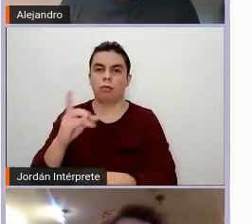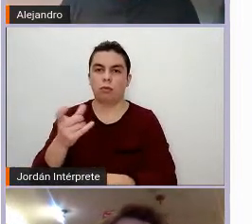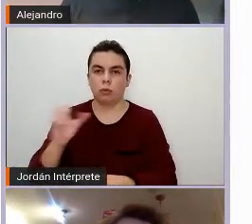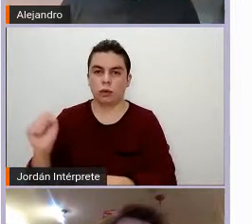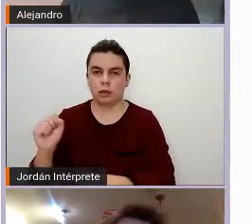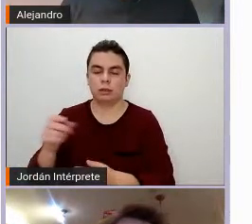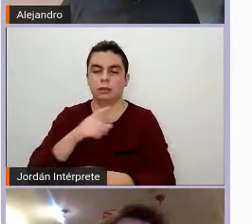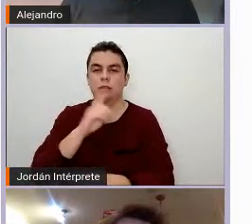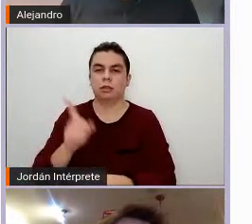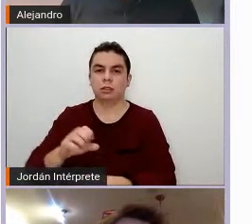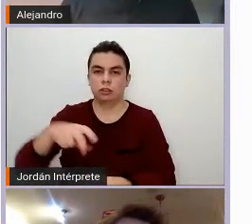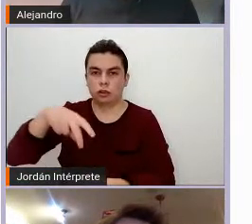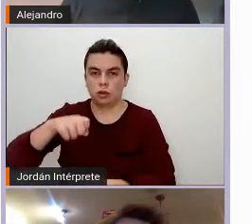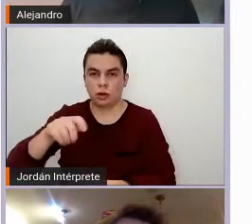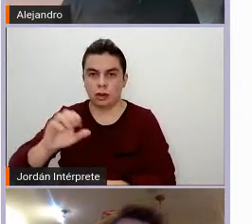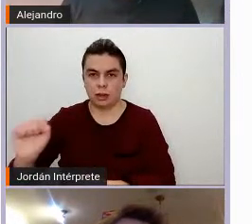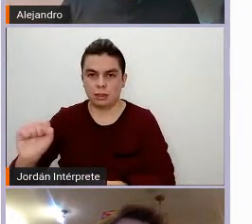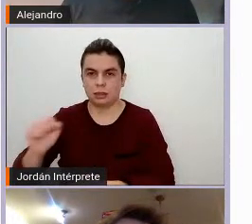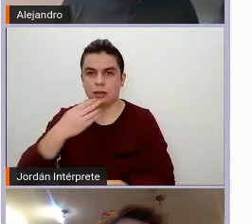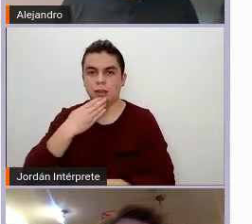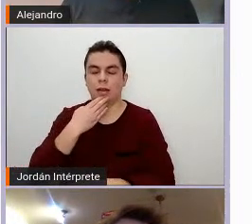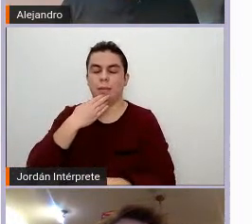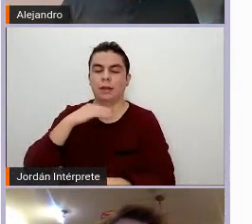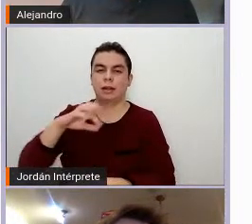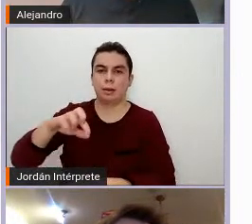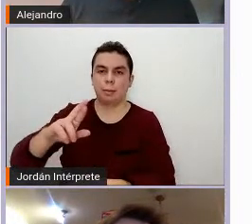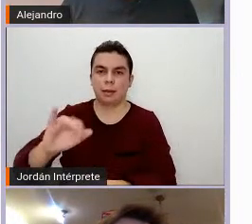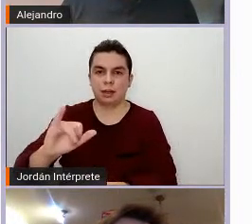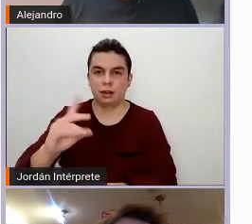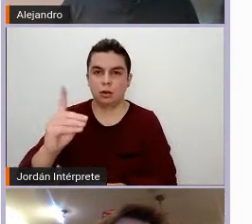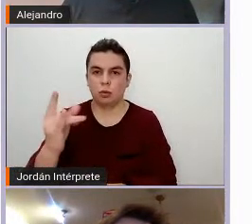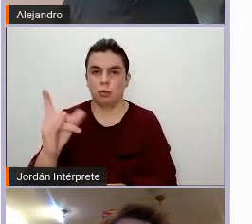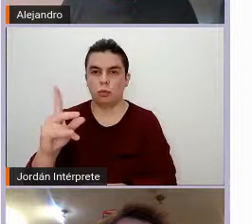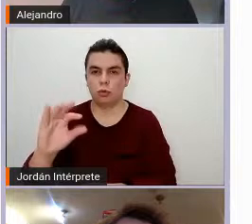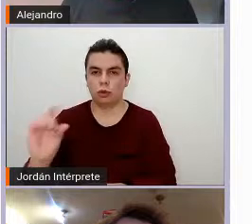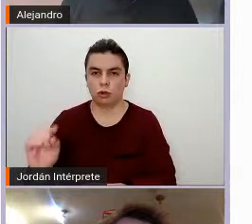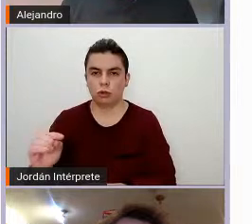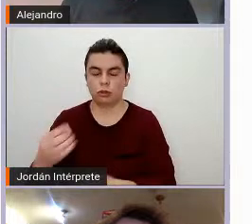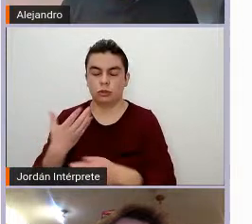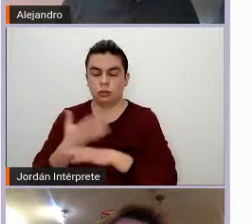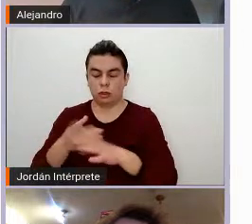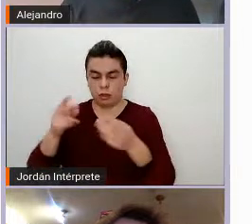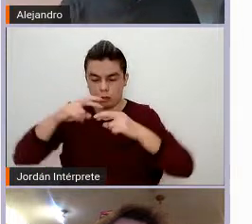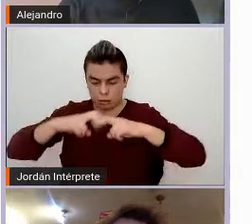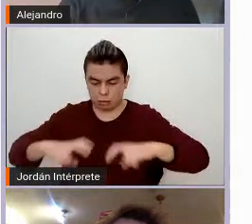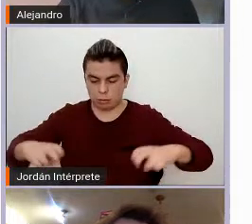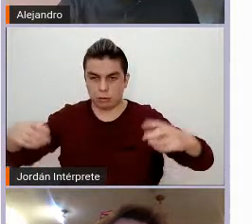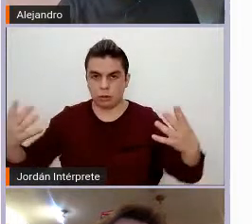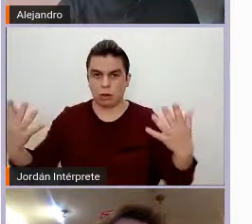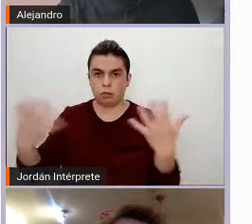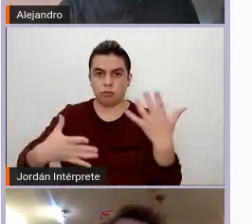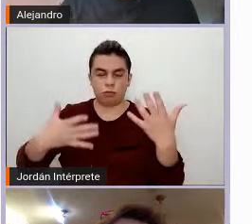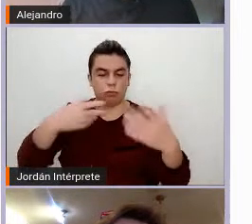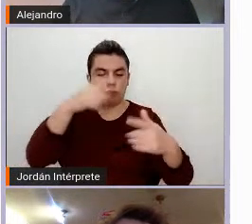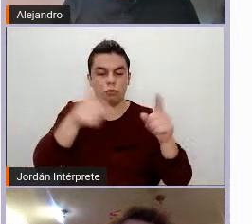hecho, algunos estudios han analizado una serie de correlaciones entre su música y pinturas.